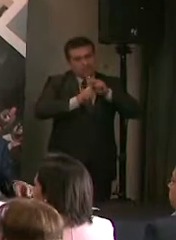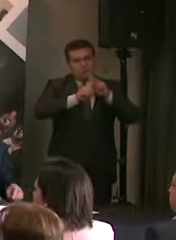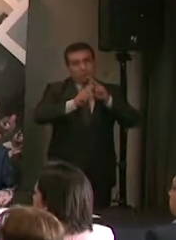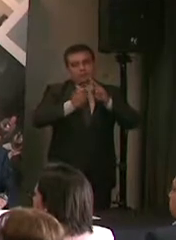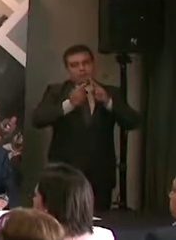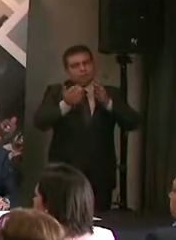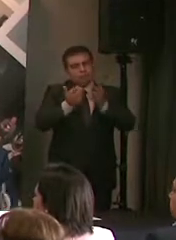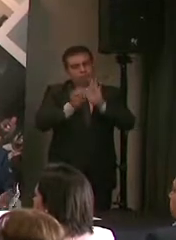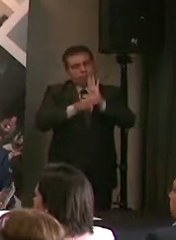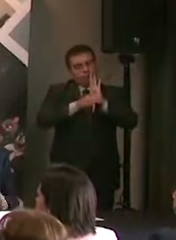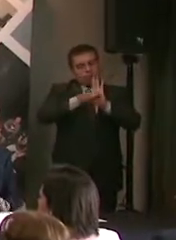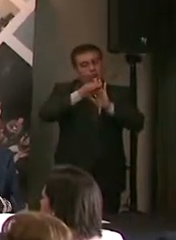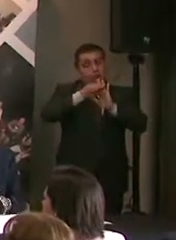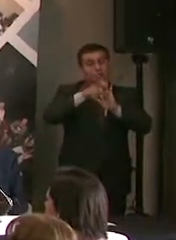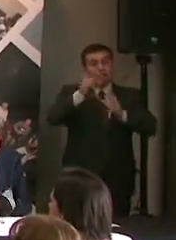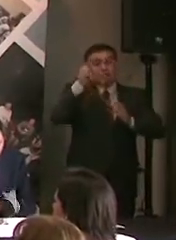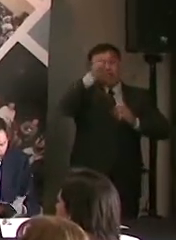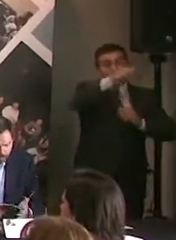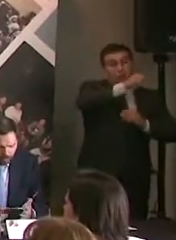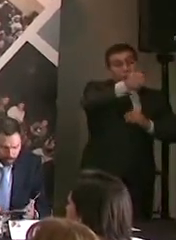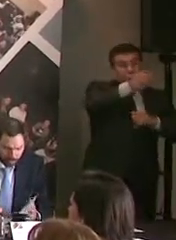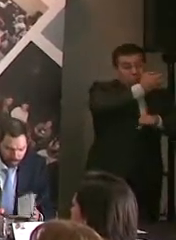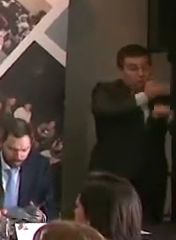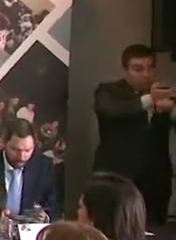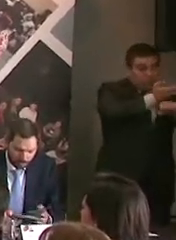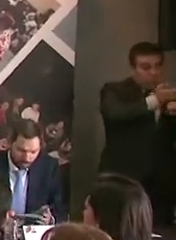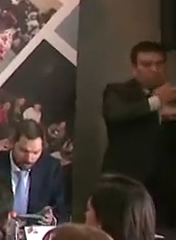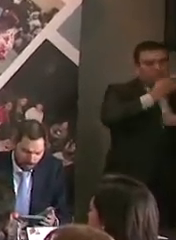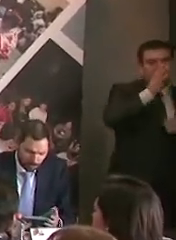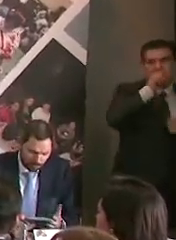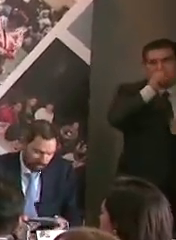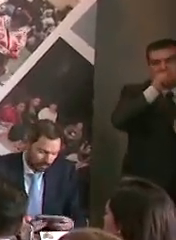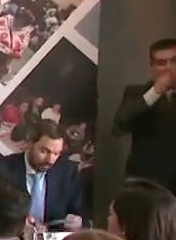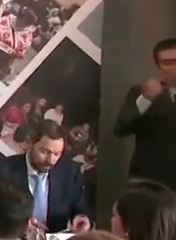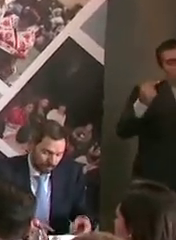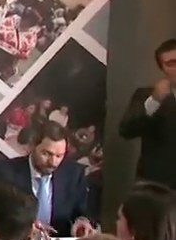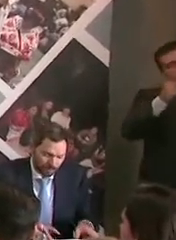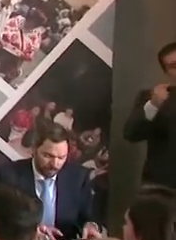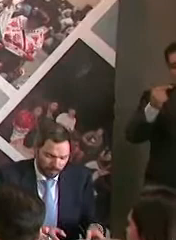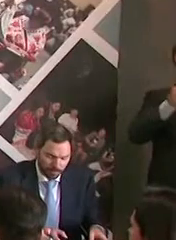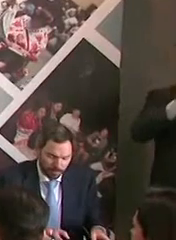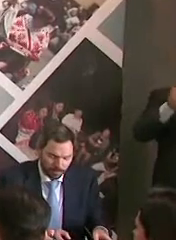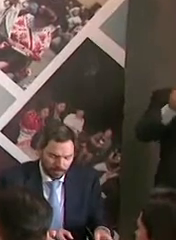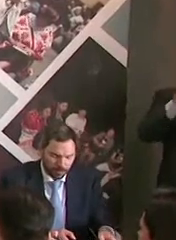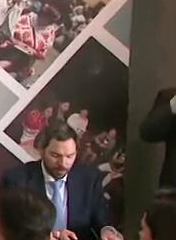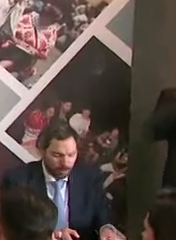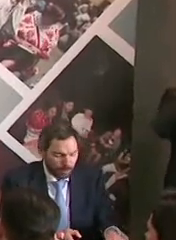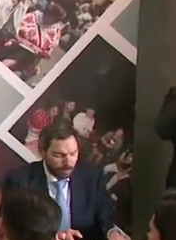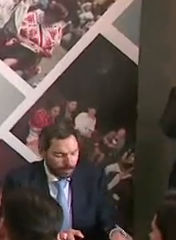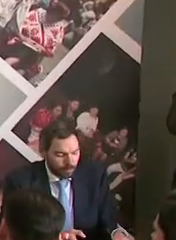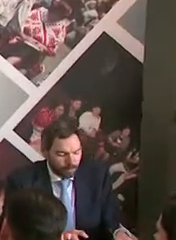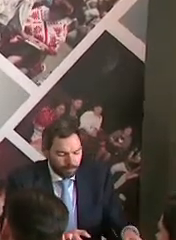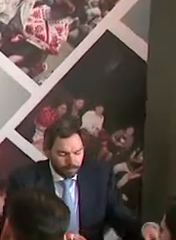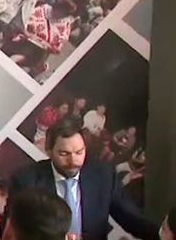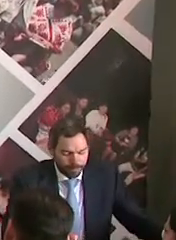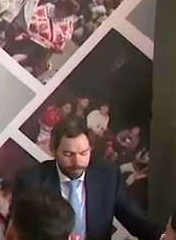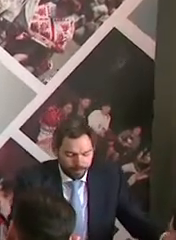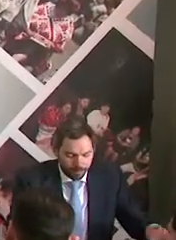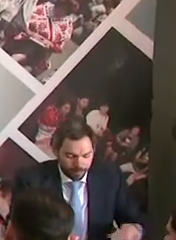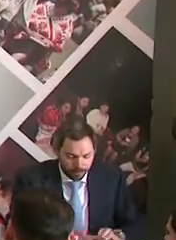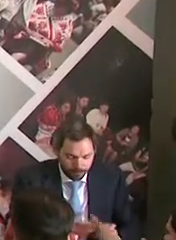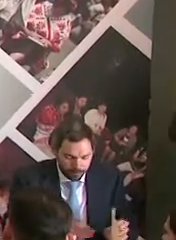persisten múltiples debates y numerosas resistencias. Las dirigencias de los partidos, sus